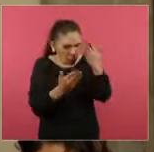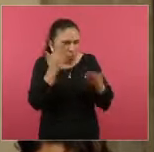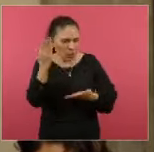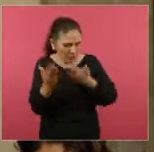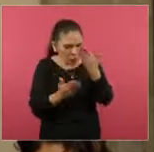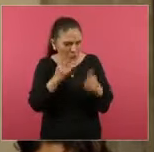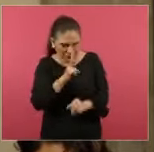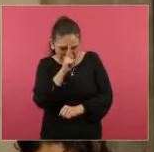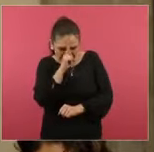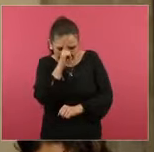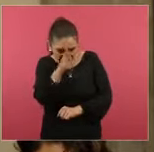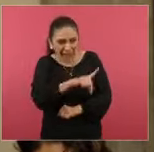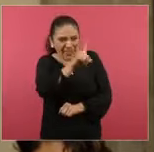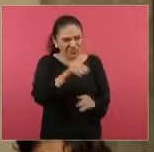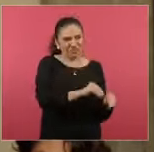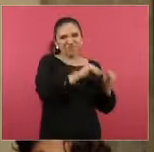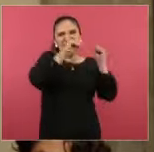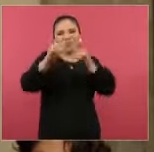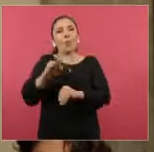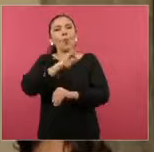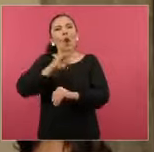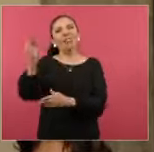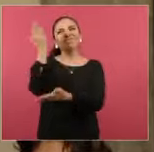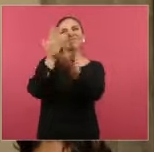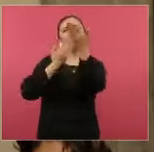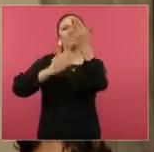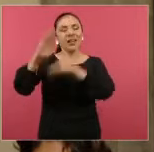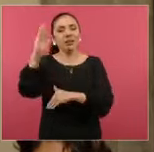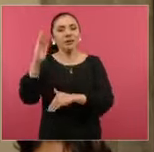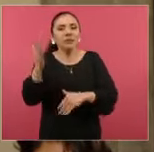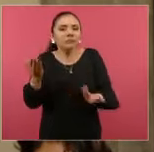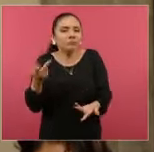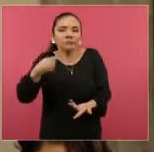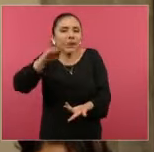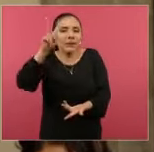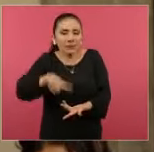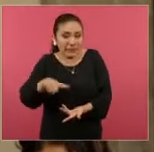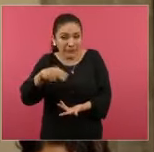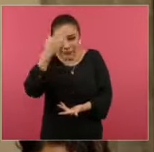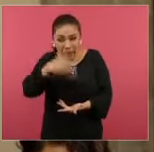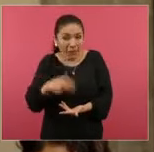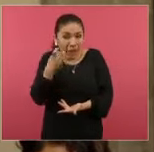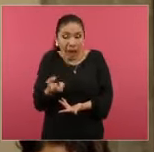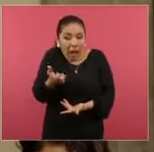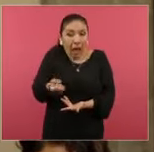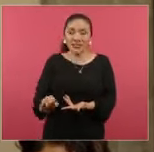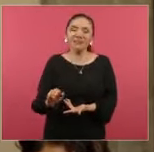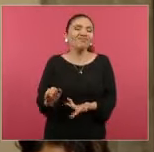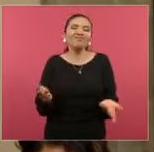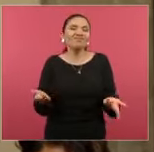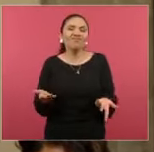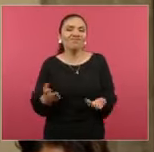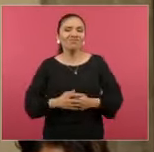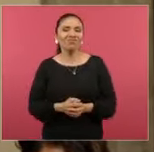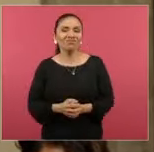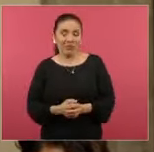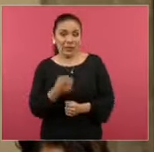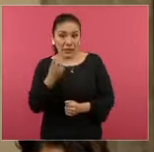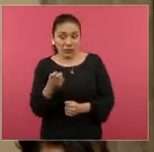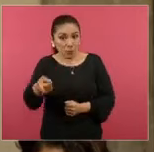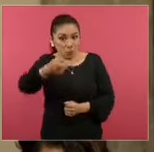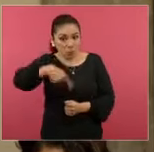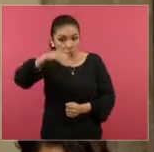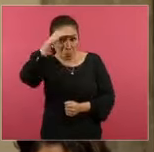para que llegues a ese lugar y alcances la victoria, y pues sabemos perfectamente que la vida no es así. Entonces, ¿se